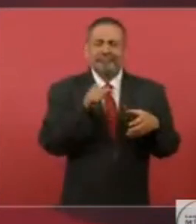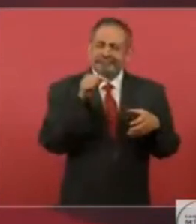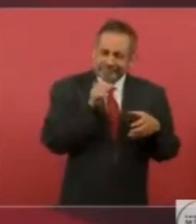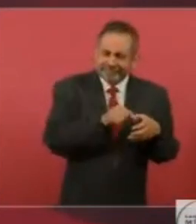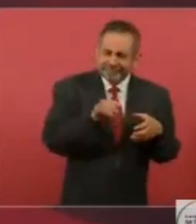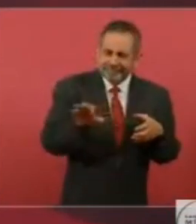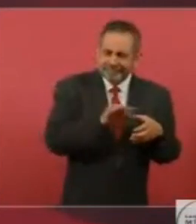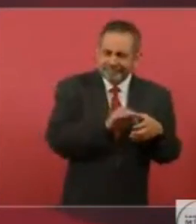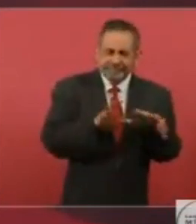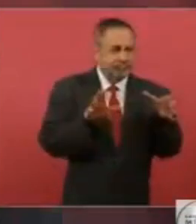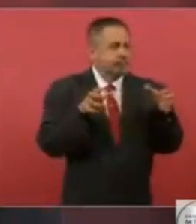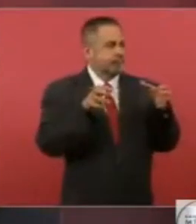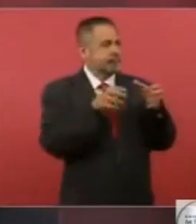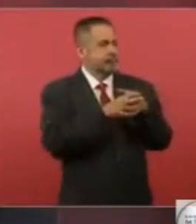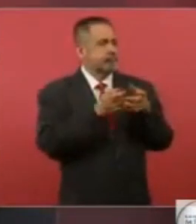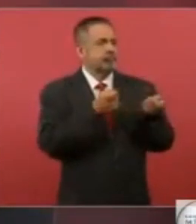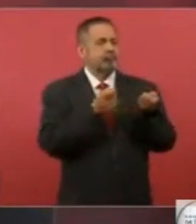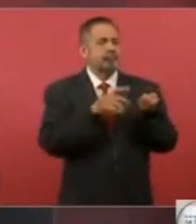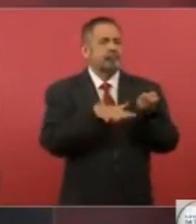los oligarcas,